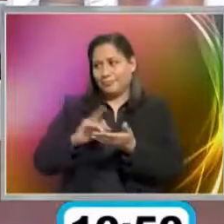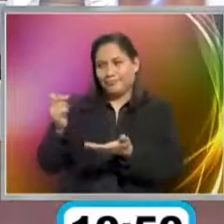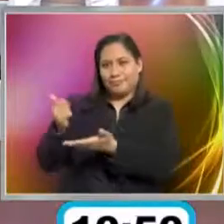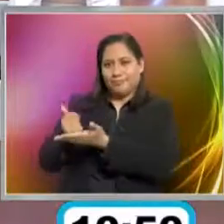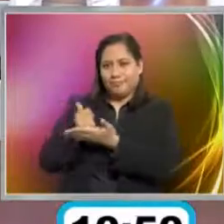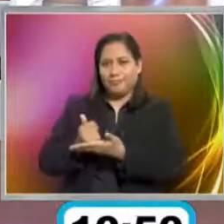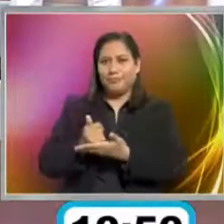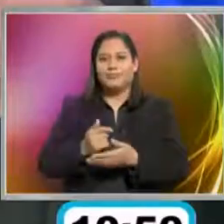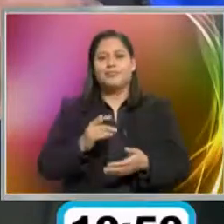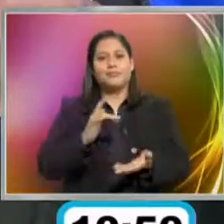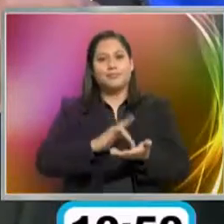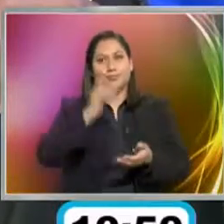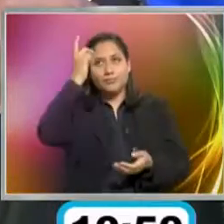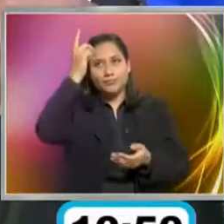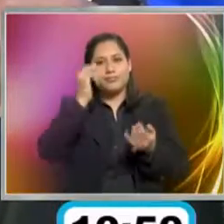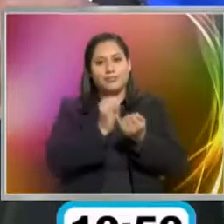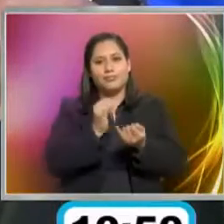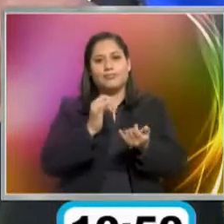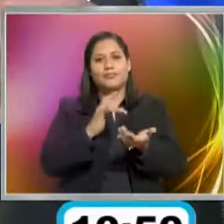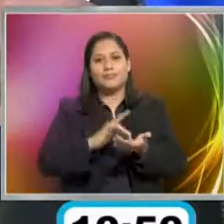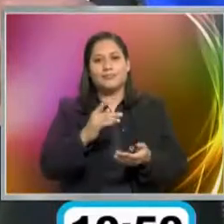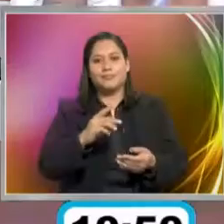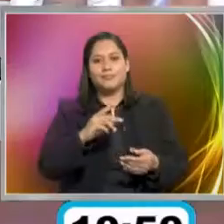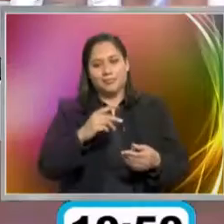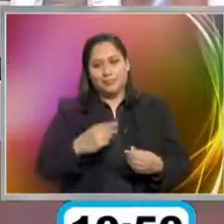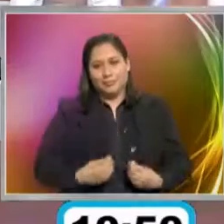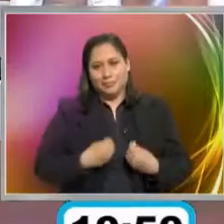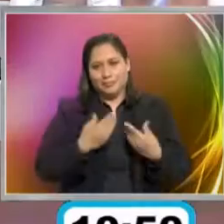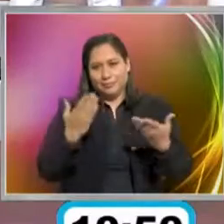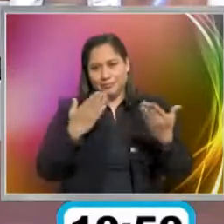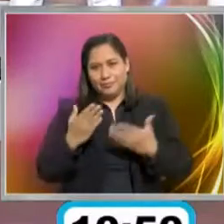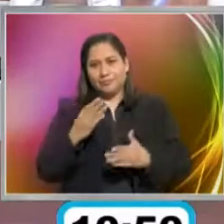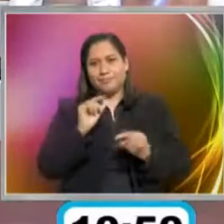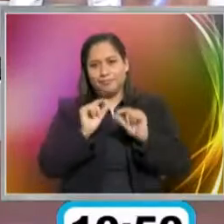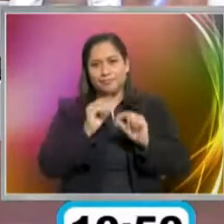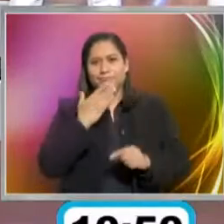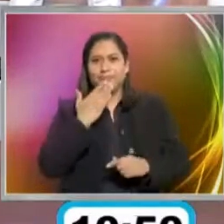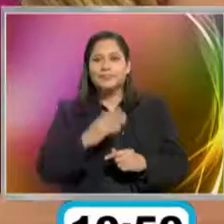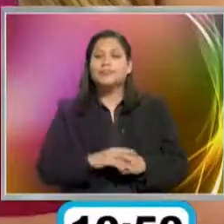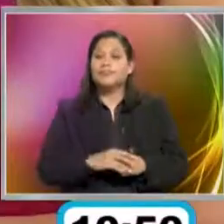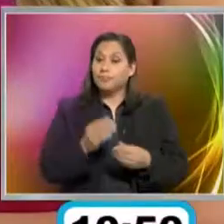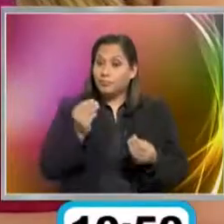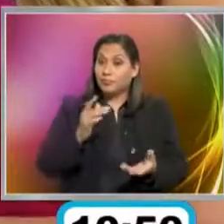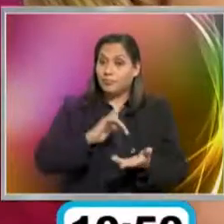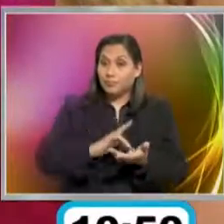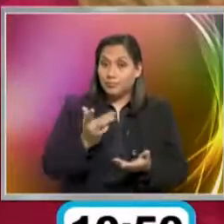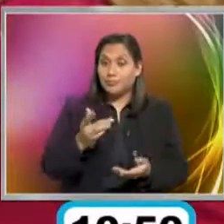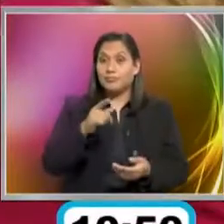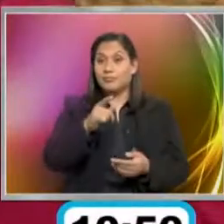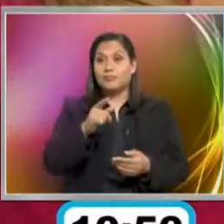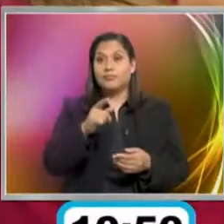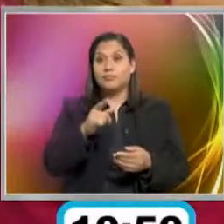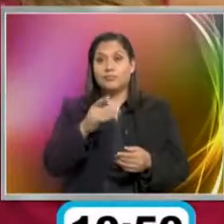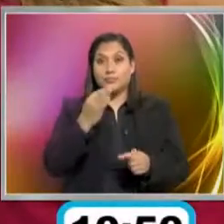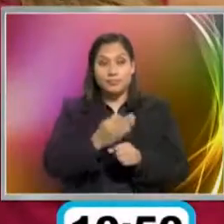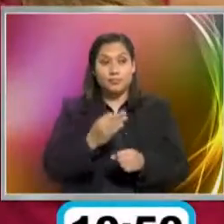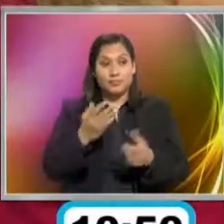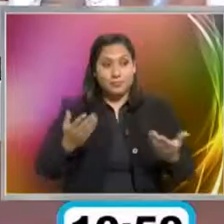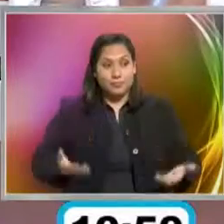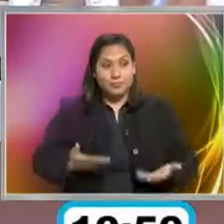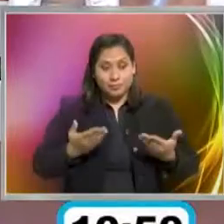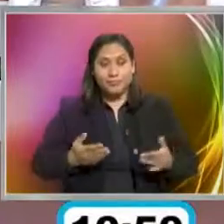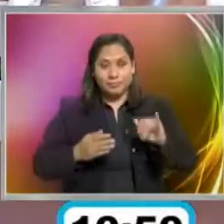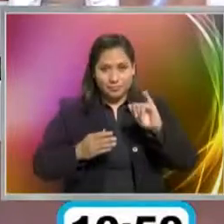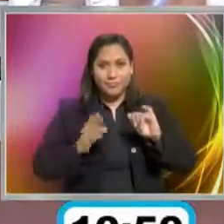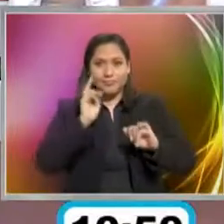a Dios y Mira. a la vida que estamos. Qué bueno, eso nos Claro. da muchísimo gusto. Oye, pues muchísimas gracias, pero antes de despedirte, ¿nos vas a poner a bailar? Ah, no,